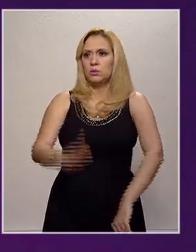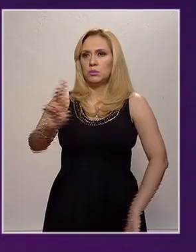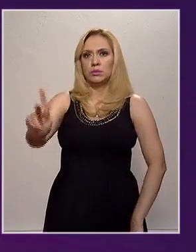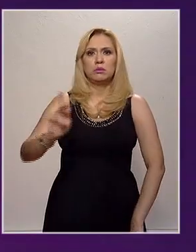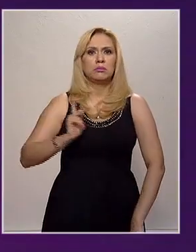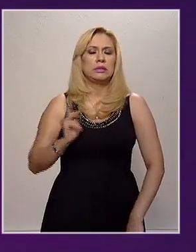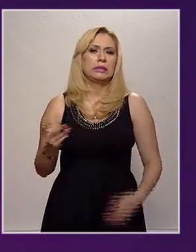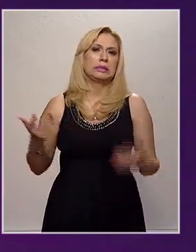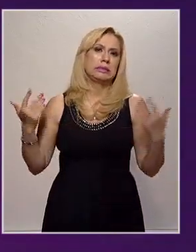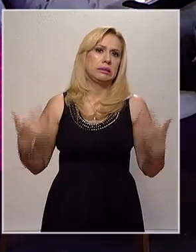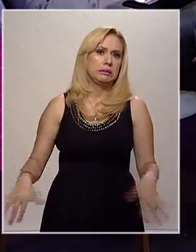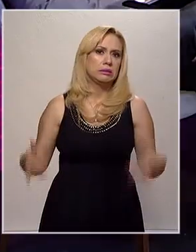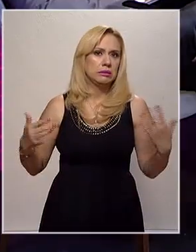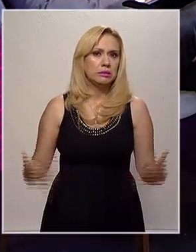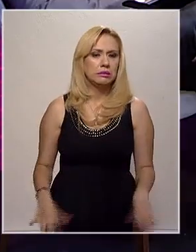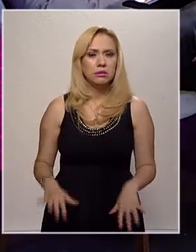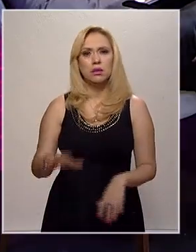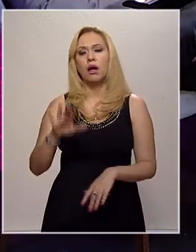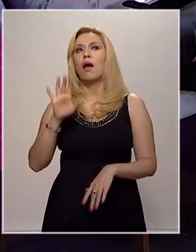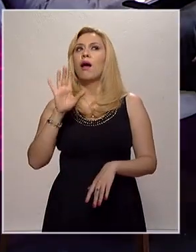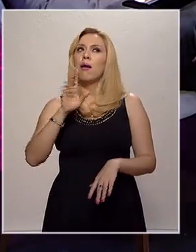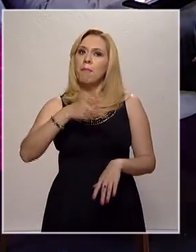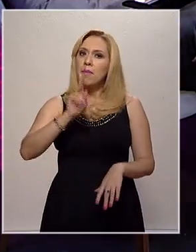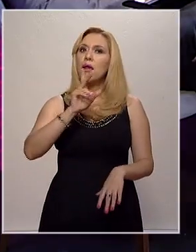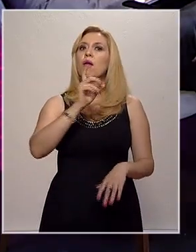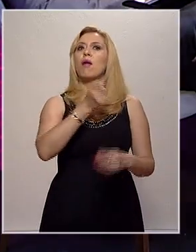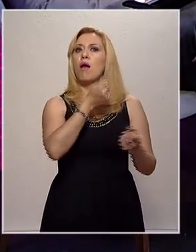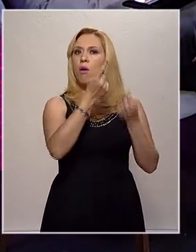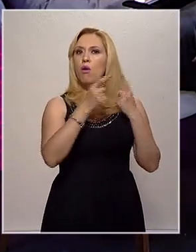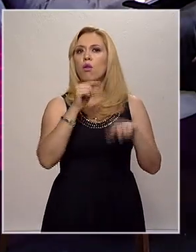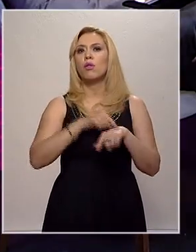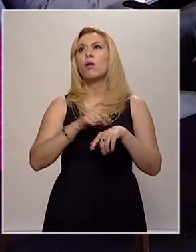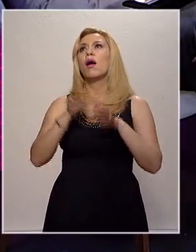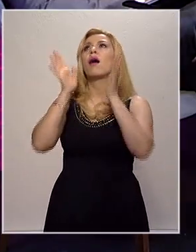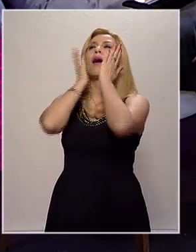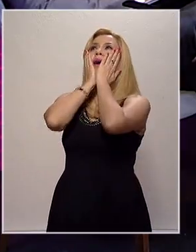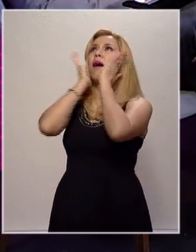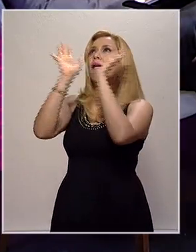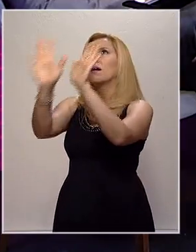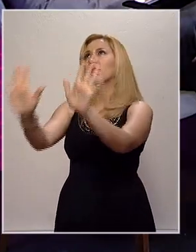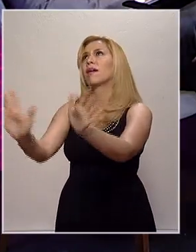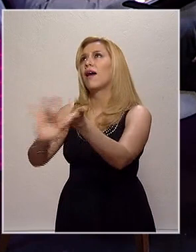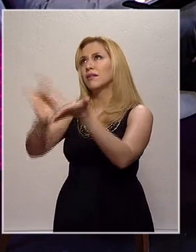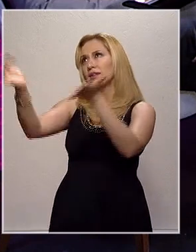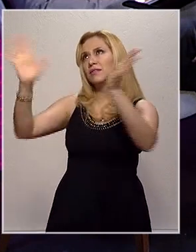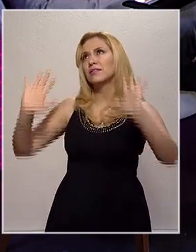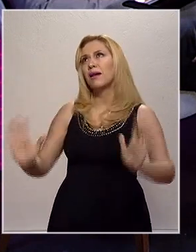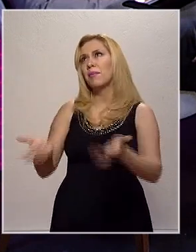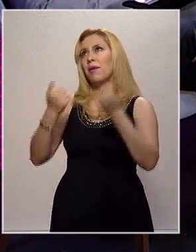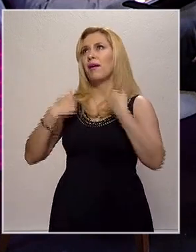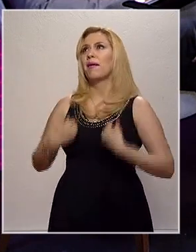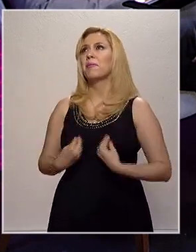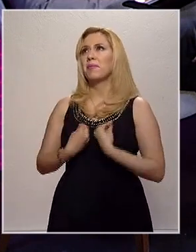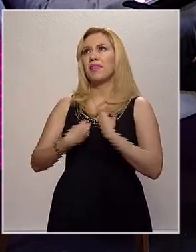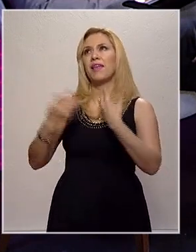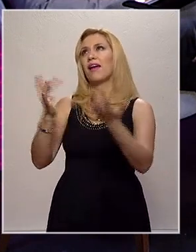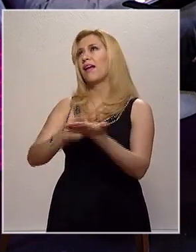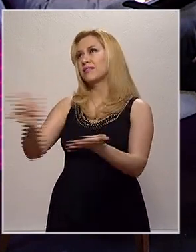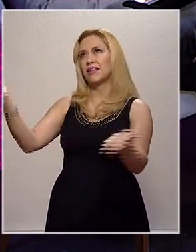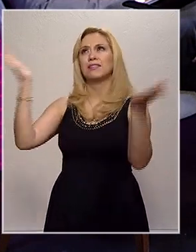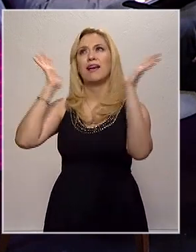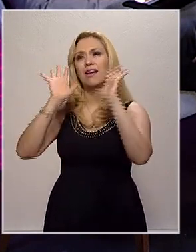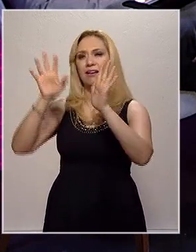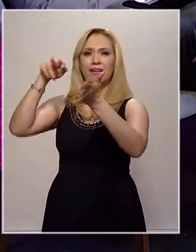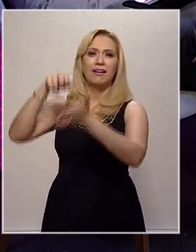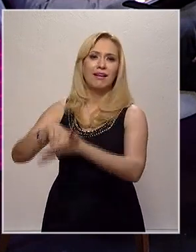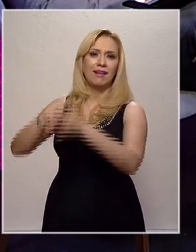Este endiosamiento que hay de los doctores de, ay, doctor, es que me salvó la vida, ¿no? Y todas estas narrativas que hay